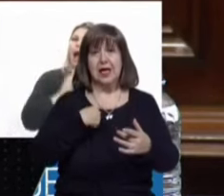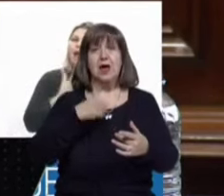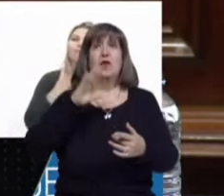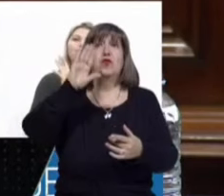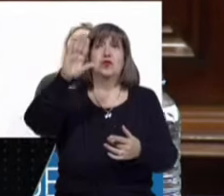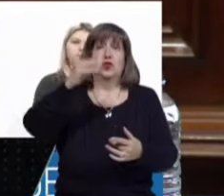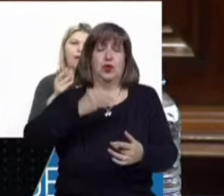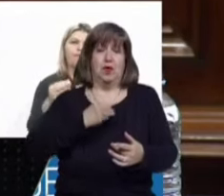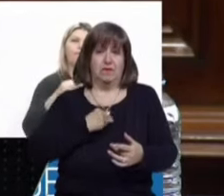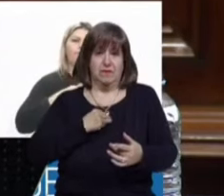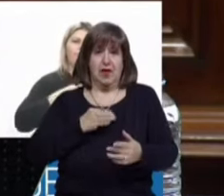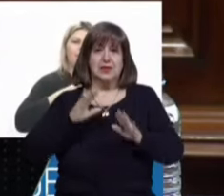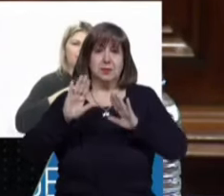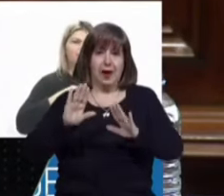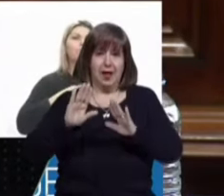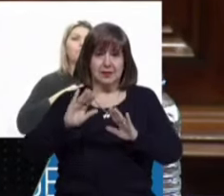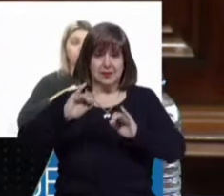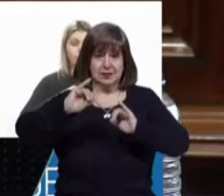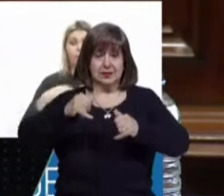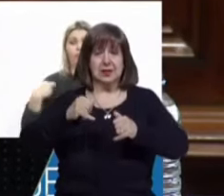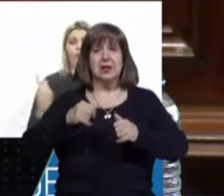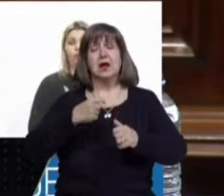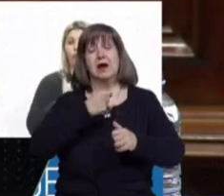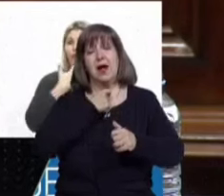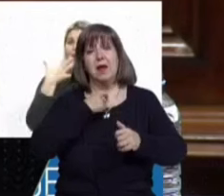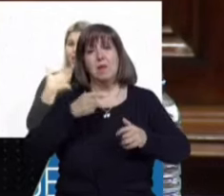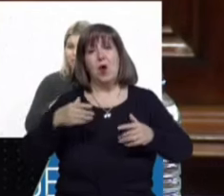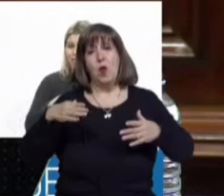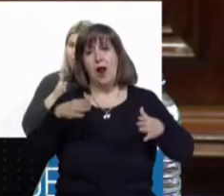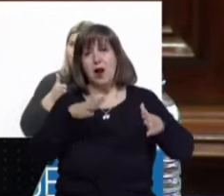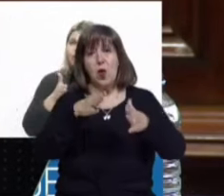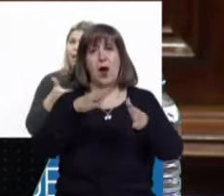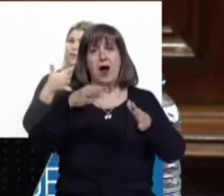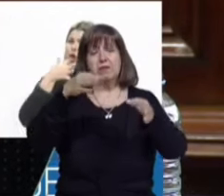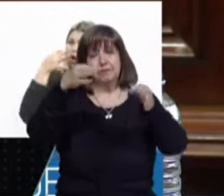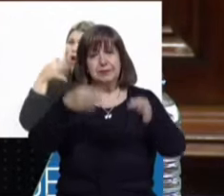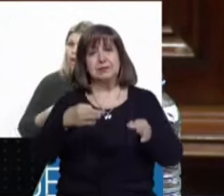esperanza. Y entendemos que estamos en el camino correcto y lo que estamos